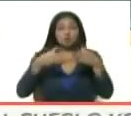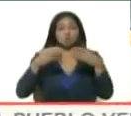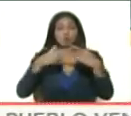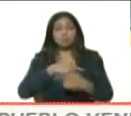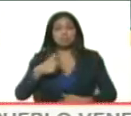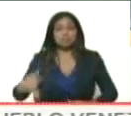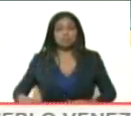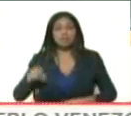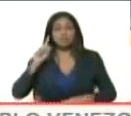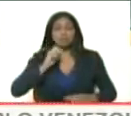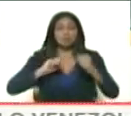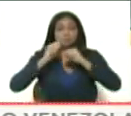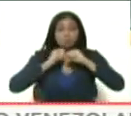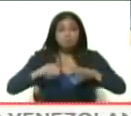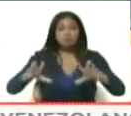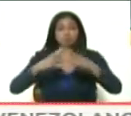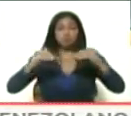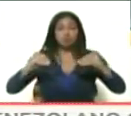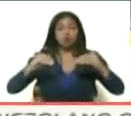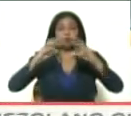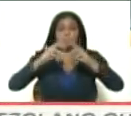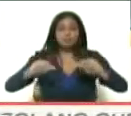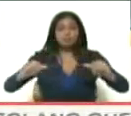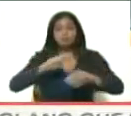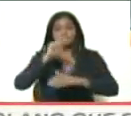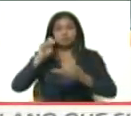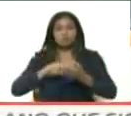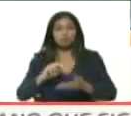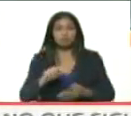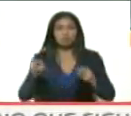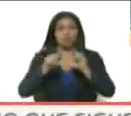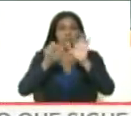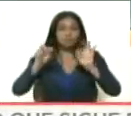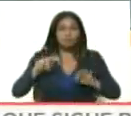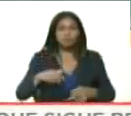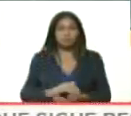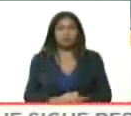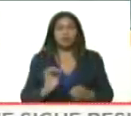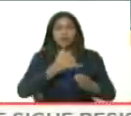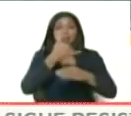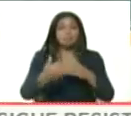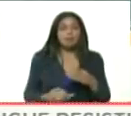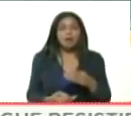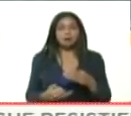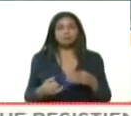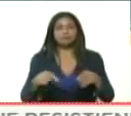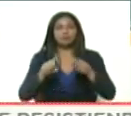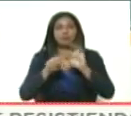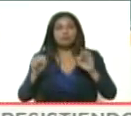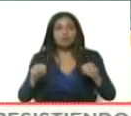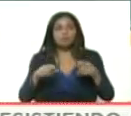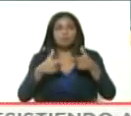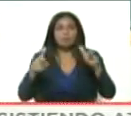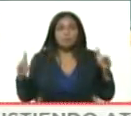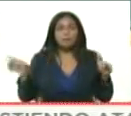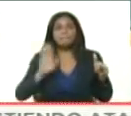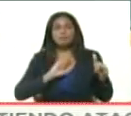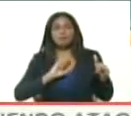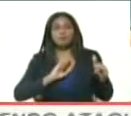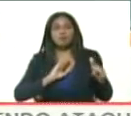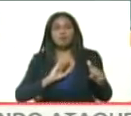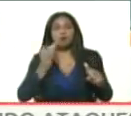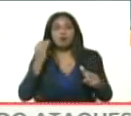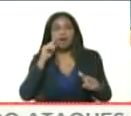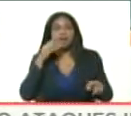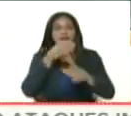están desplegados en todo nuestro territorio nacional en el plan de despistaje ampliado y personalizado,